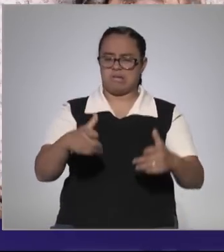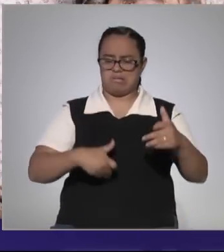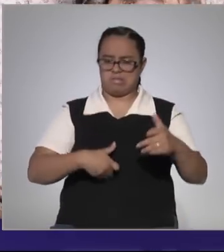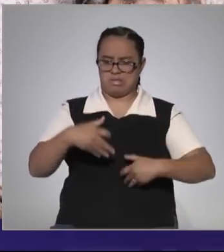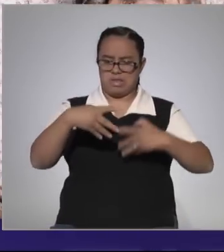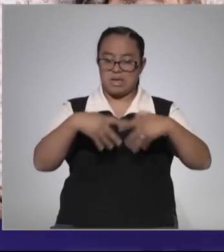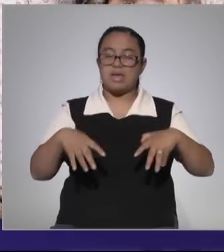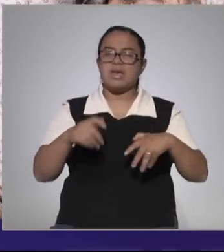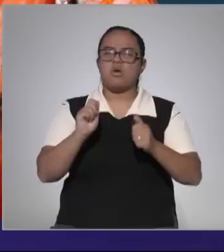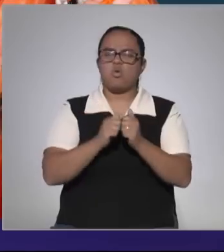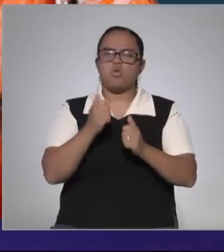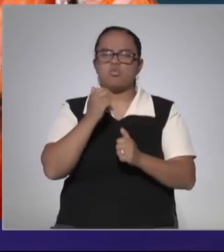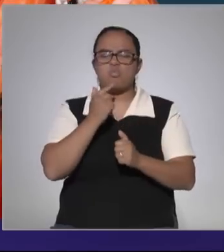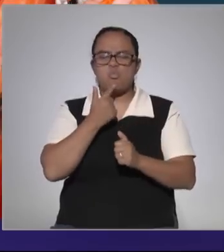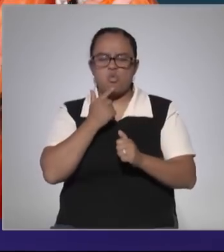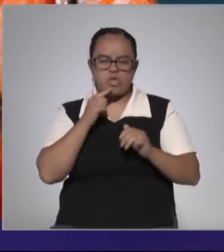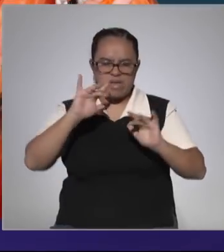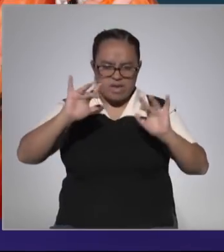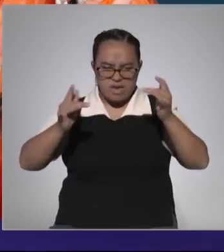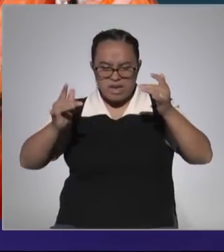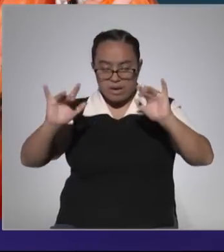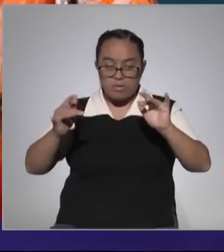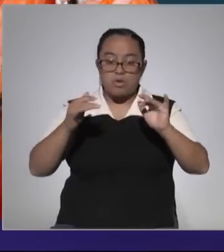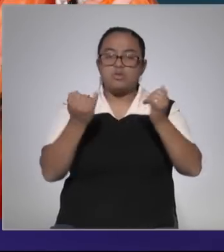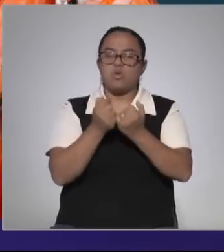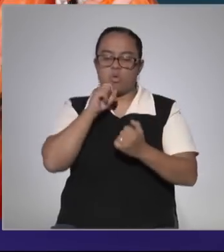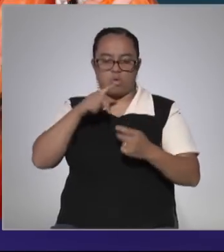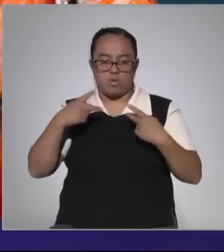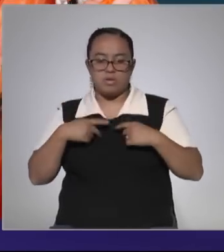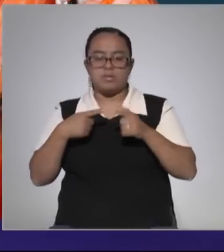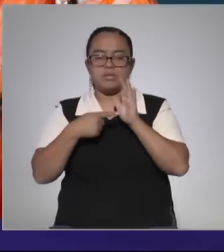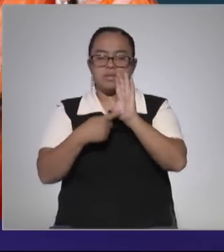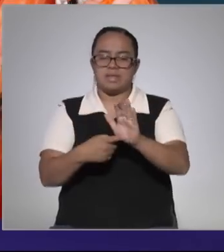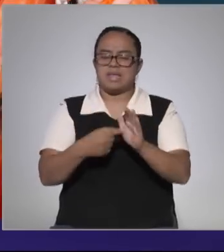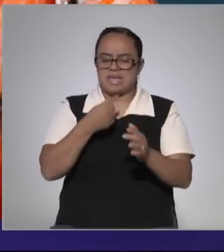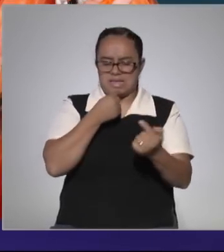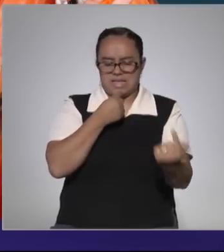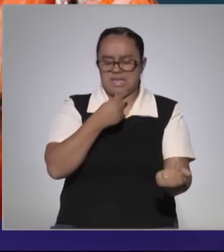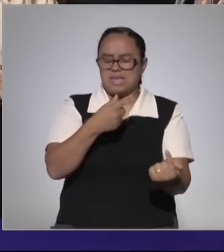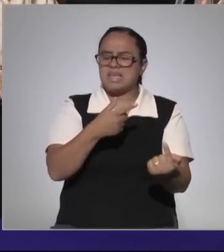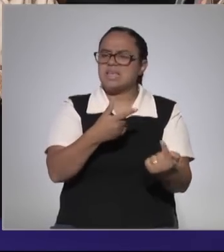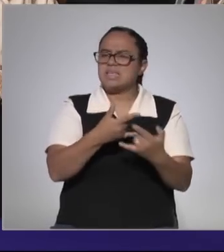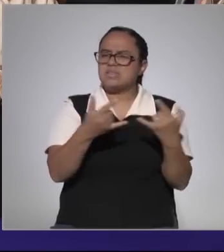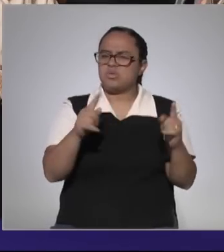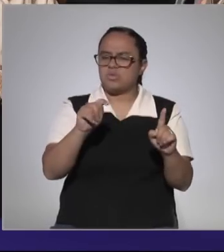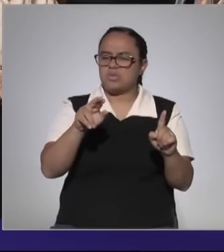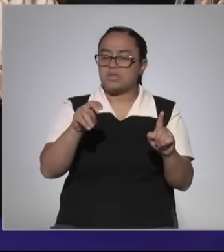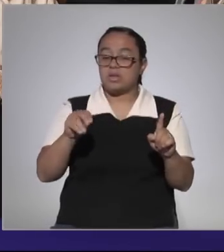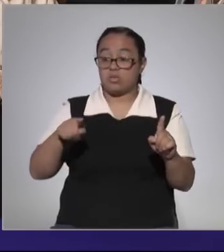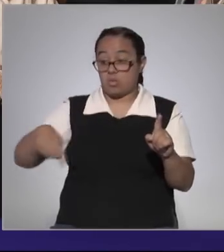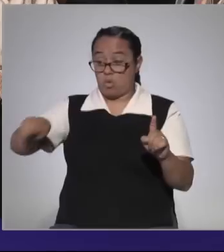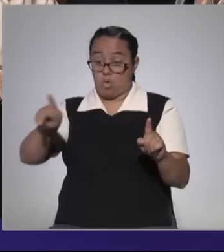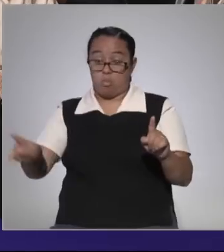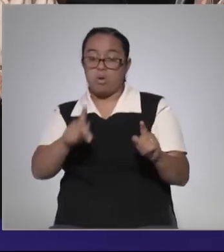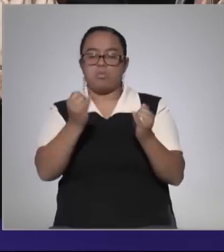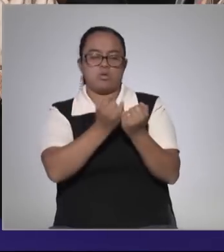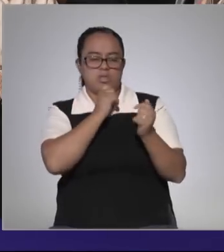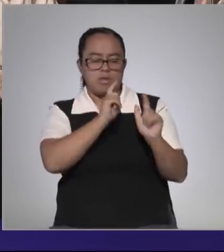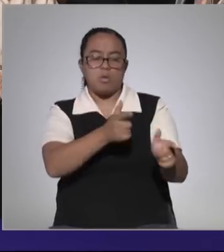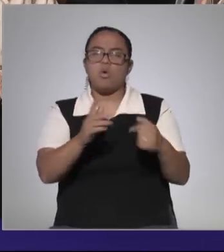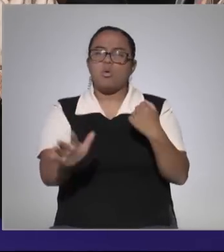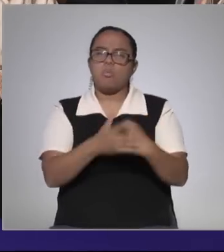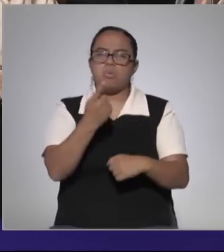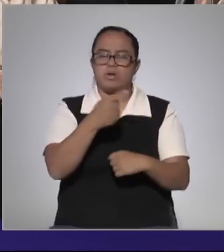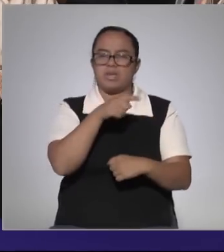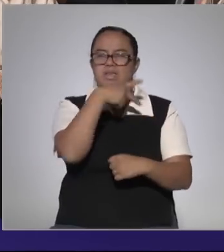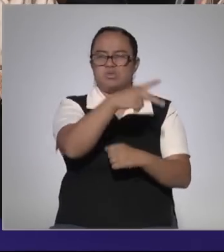donde títeres y multimedia se mezclan para contarnos la historia del pequeño Trino, que sufre burlas de otros niños del pueblo debido a las cicatrices que la